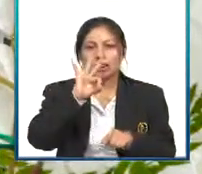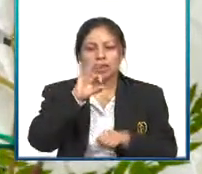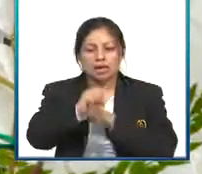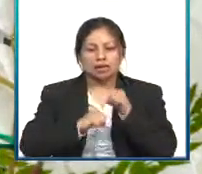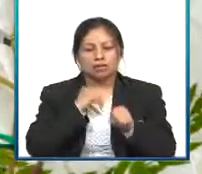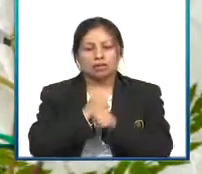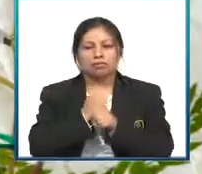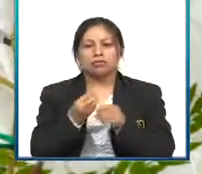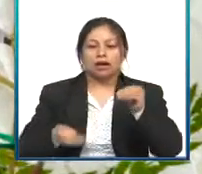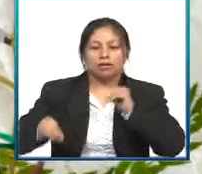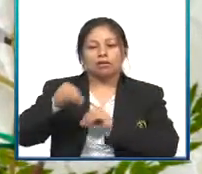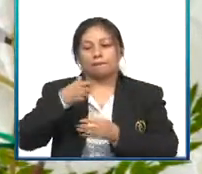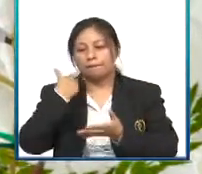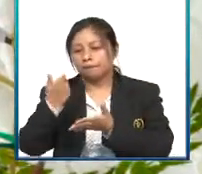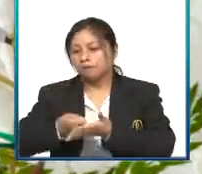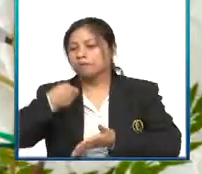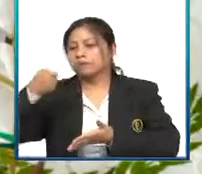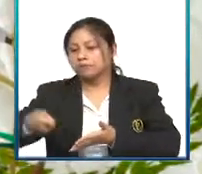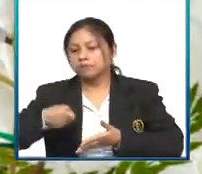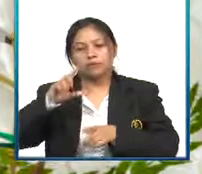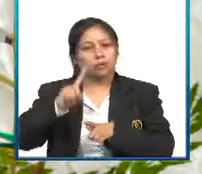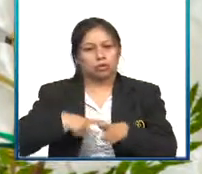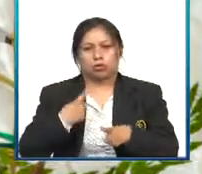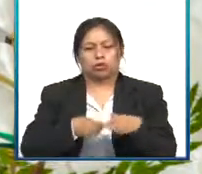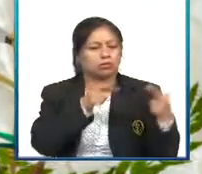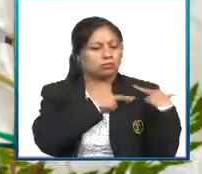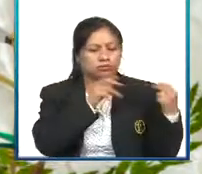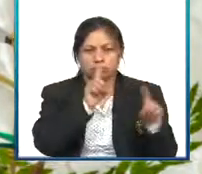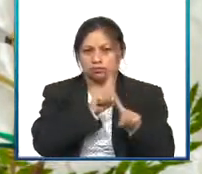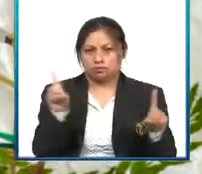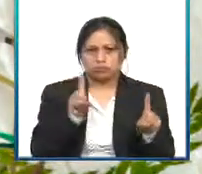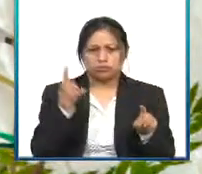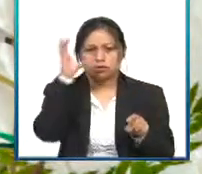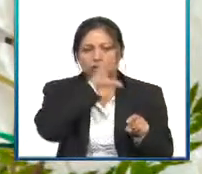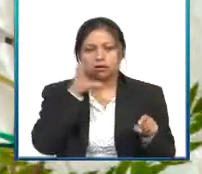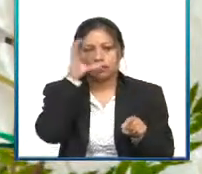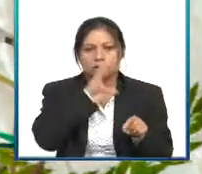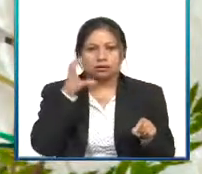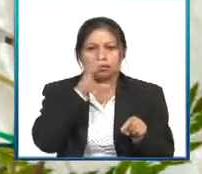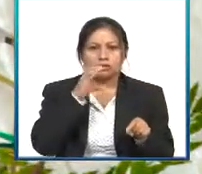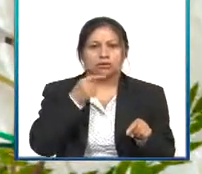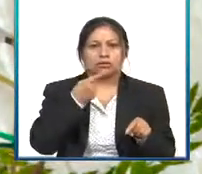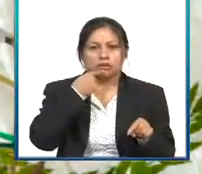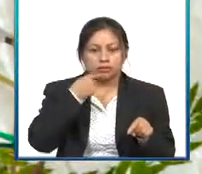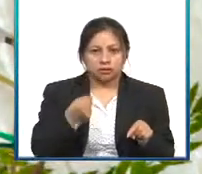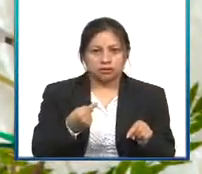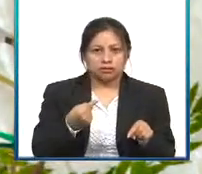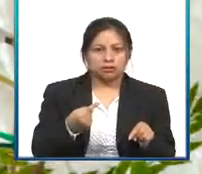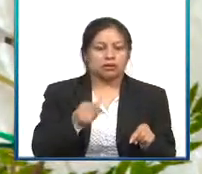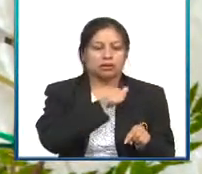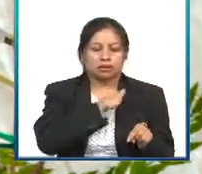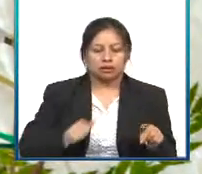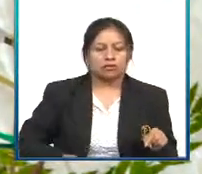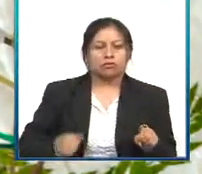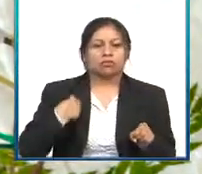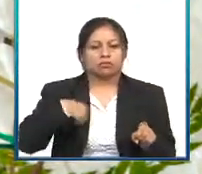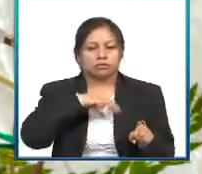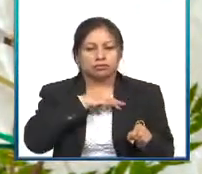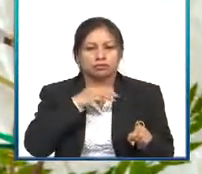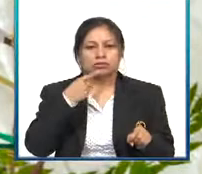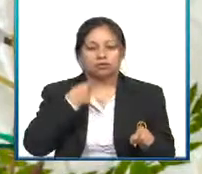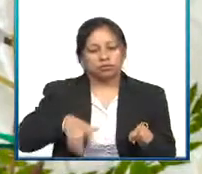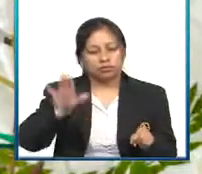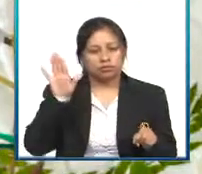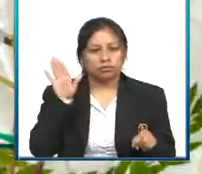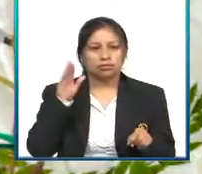3 años supliendo ese pago cuando no es su obligación. Lo que buscaba la solicitud del señor alcalde es que el ministerio cumpla